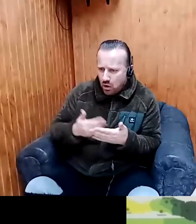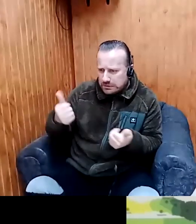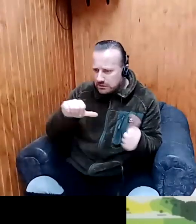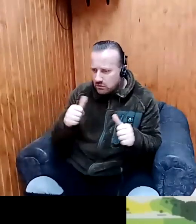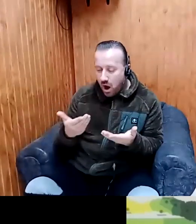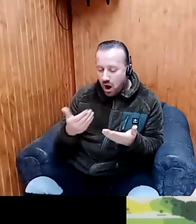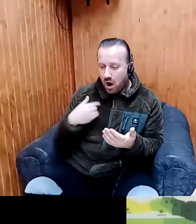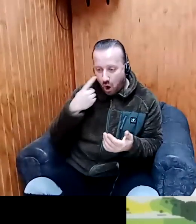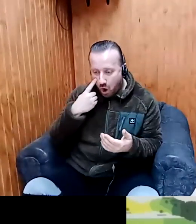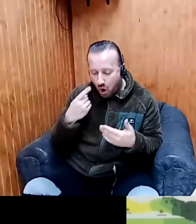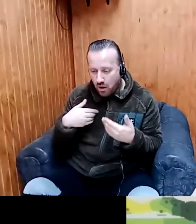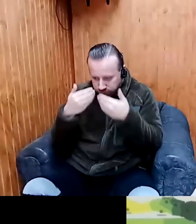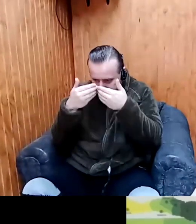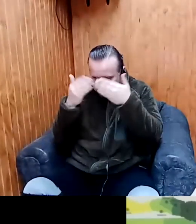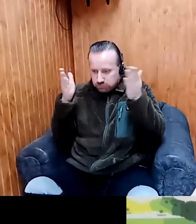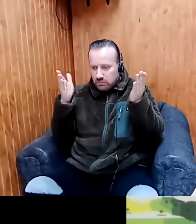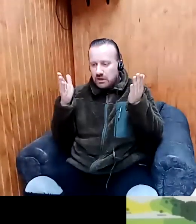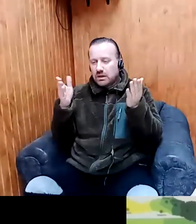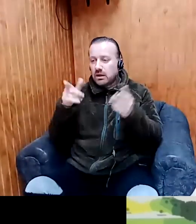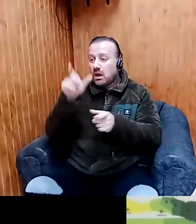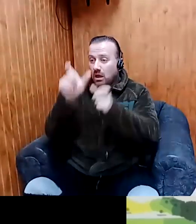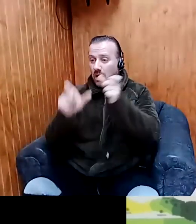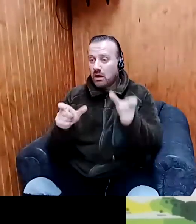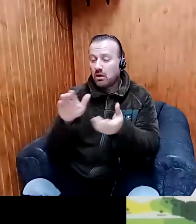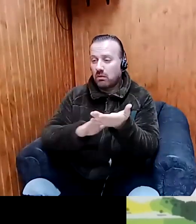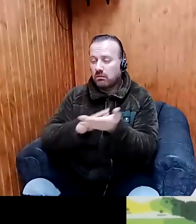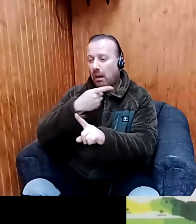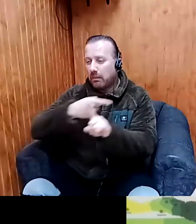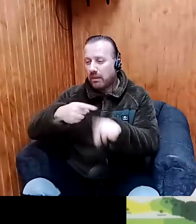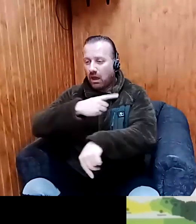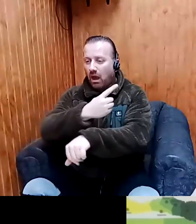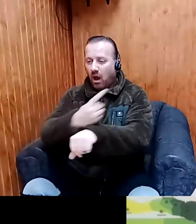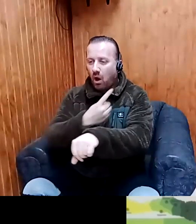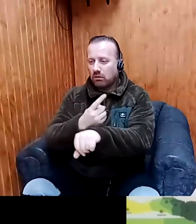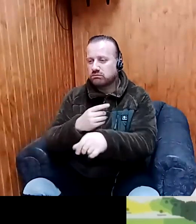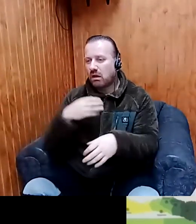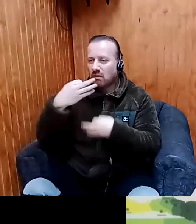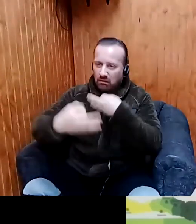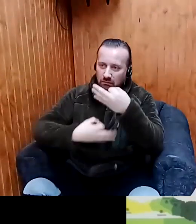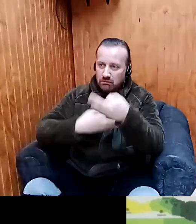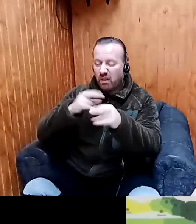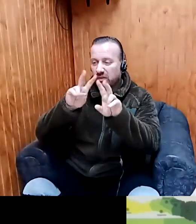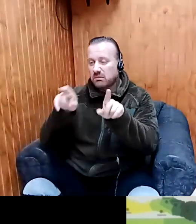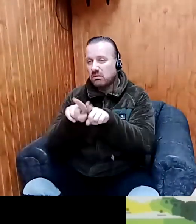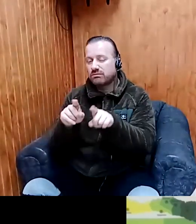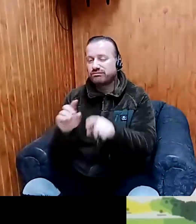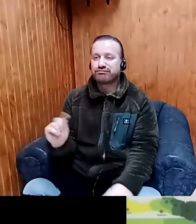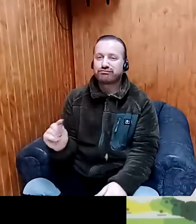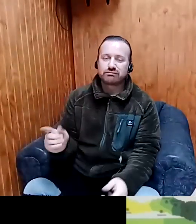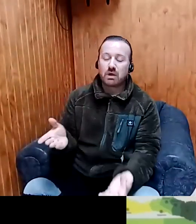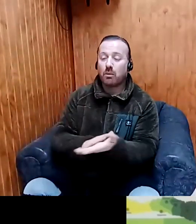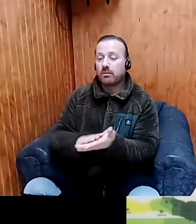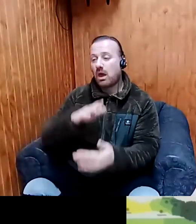pequeña escala. O sea, tener a los chicos y chicas media hora discutiendo sobre cuestiones que pueden ser triviales, por ejemplo, yo qué sé, el agua